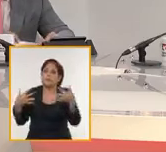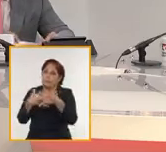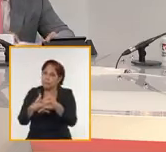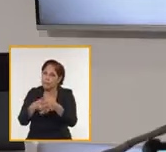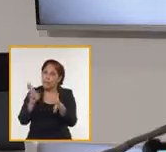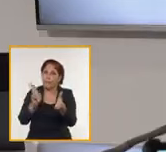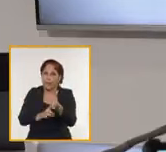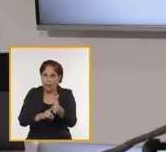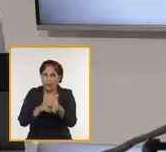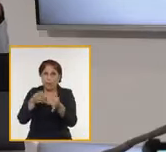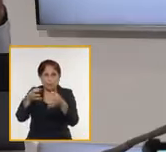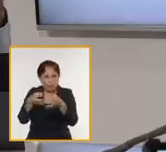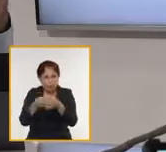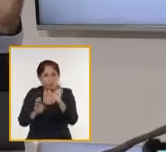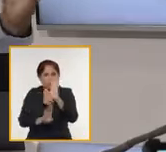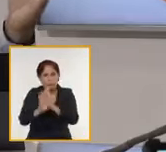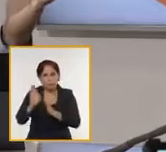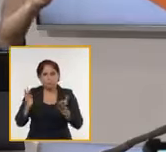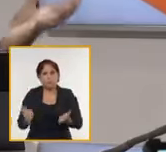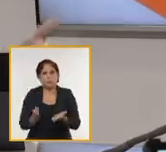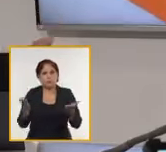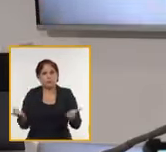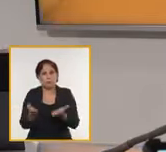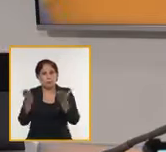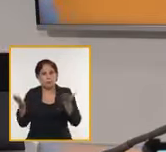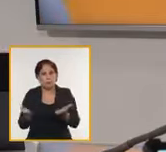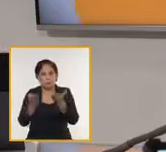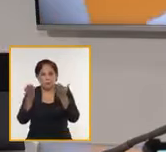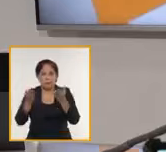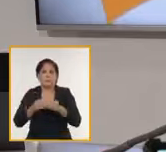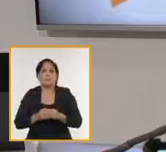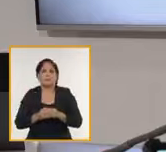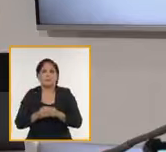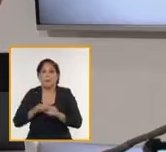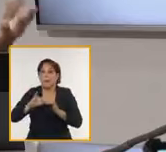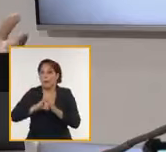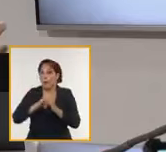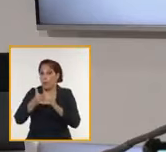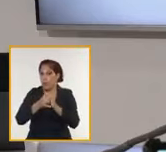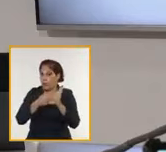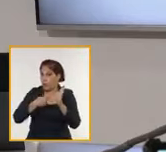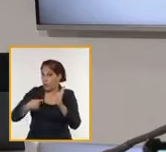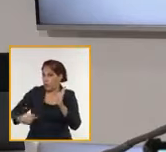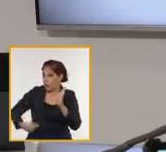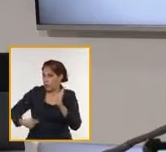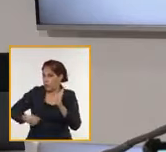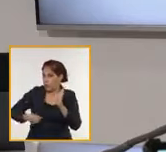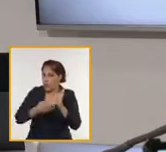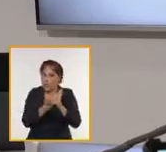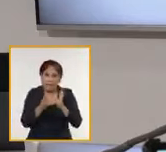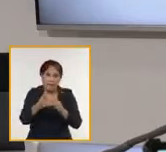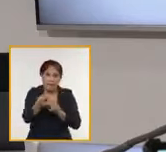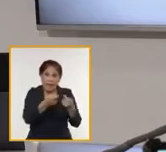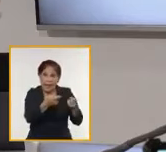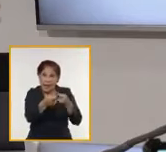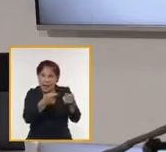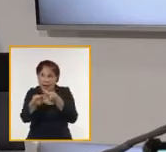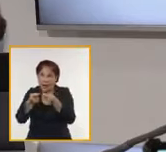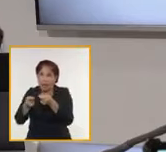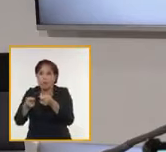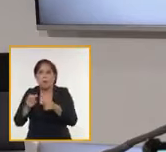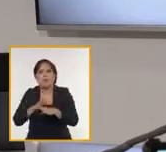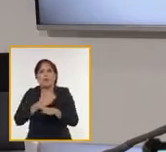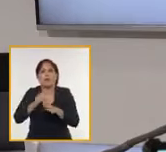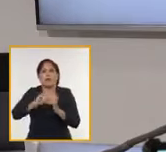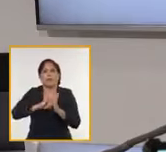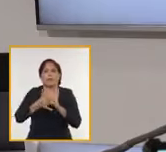pertenecen. Cómo han ido coordinando el gran proyecto que tiene China de la Franja y la Ruta con todos los proyectos